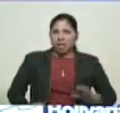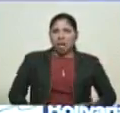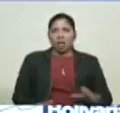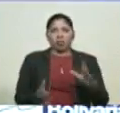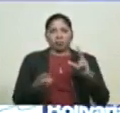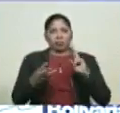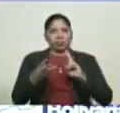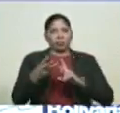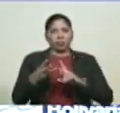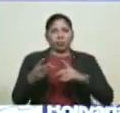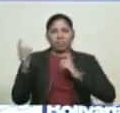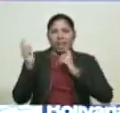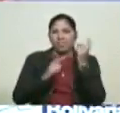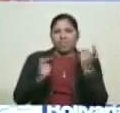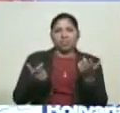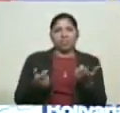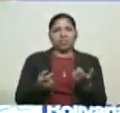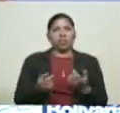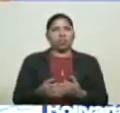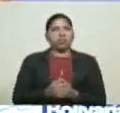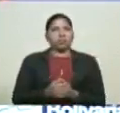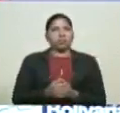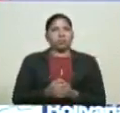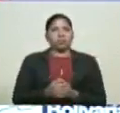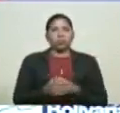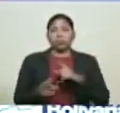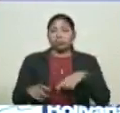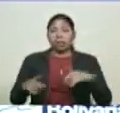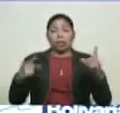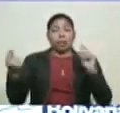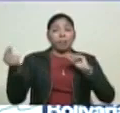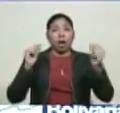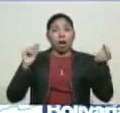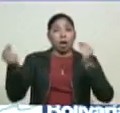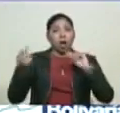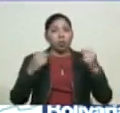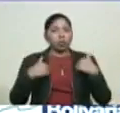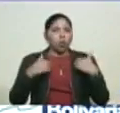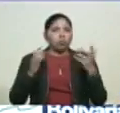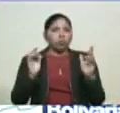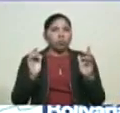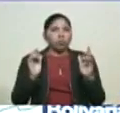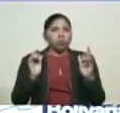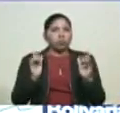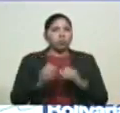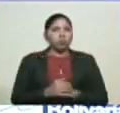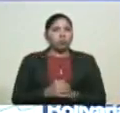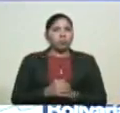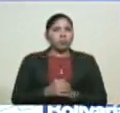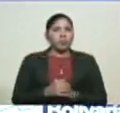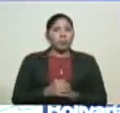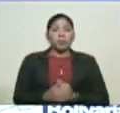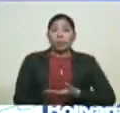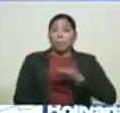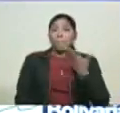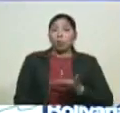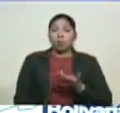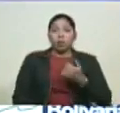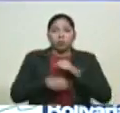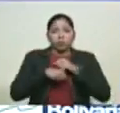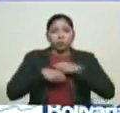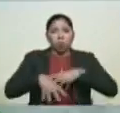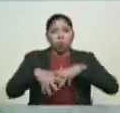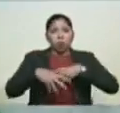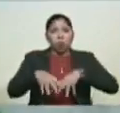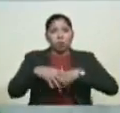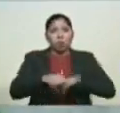modelo bolivariano. Y bueno, hubo un pleno debate. Creo que hubo una muy importante movilización de la